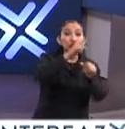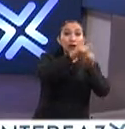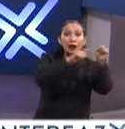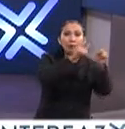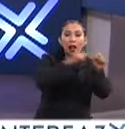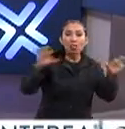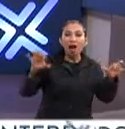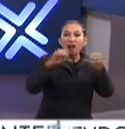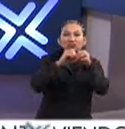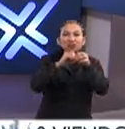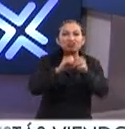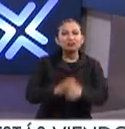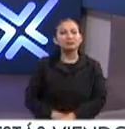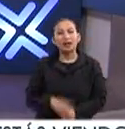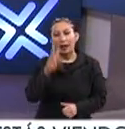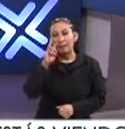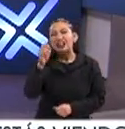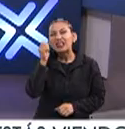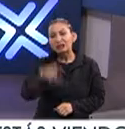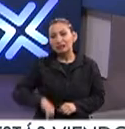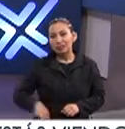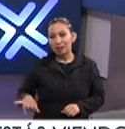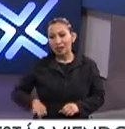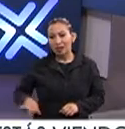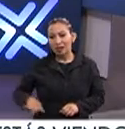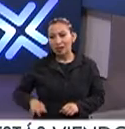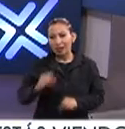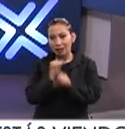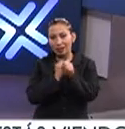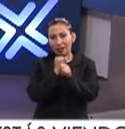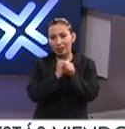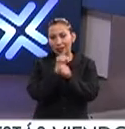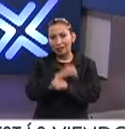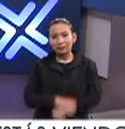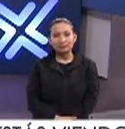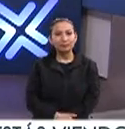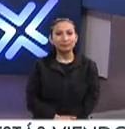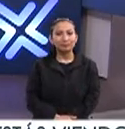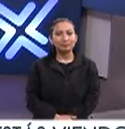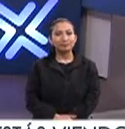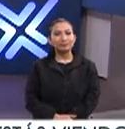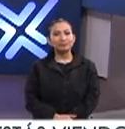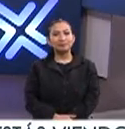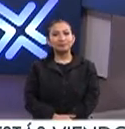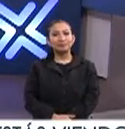control. Pues muy interesante. Vamos a ver el reportaje que nos preparaste.